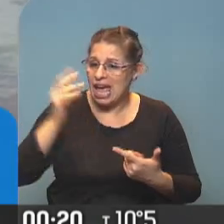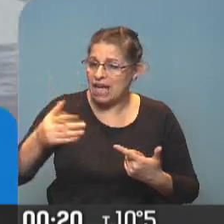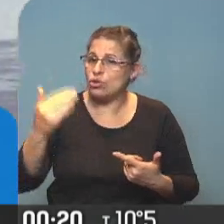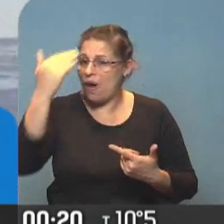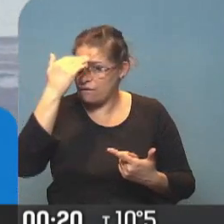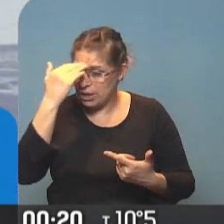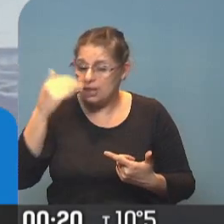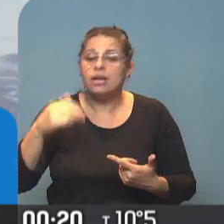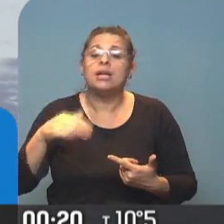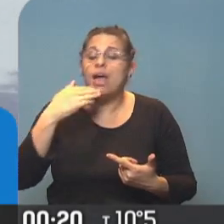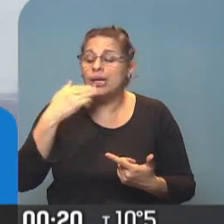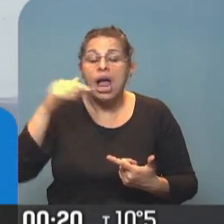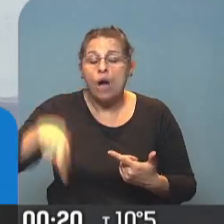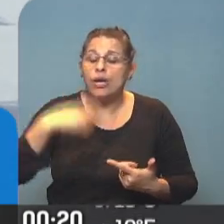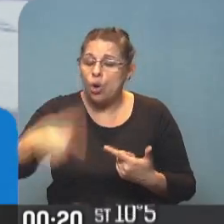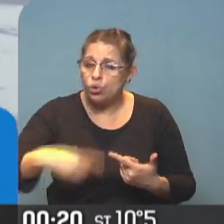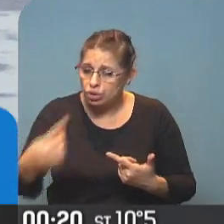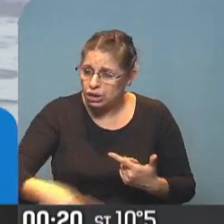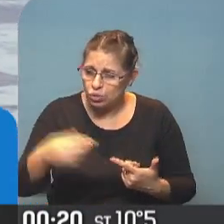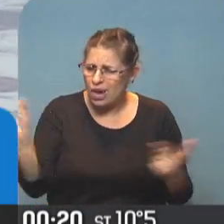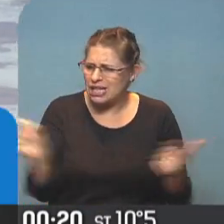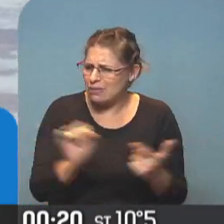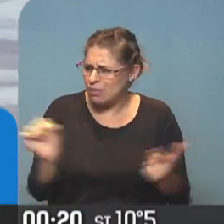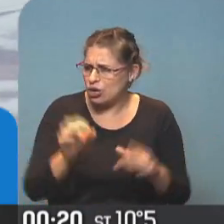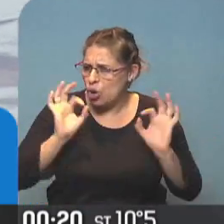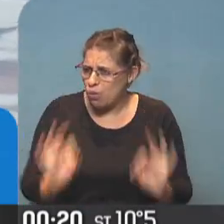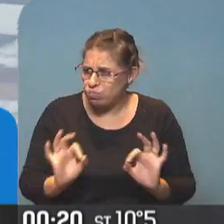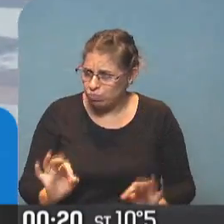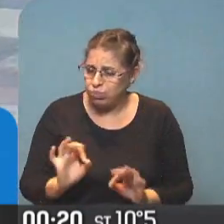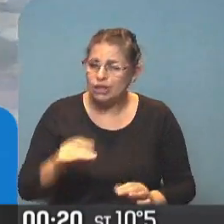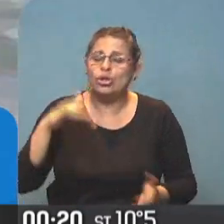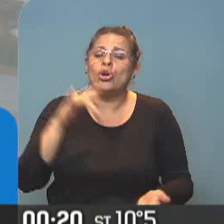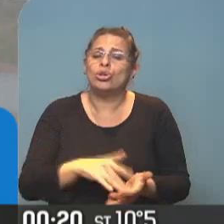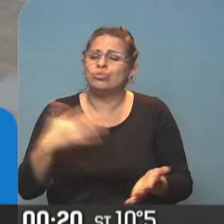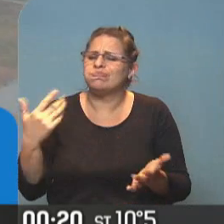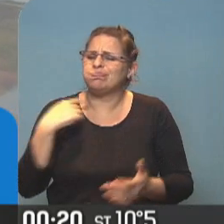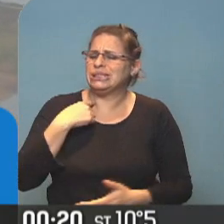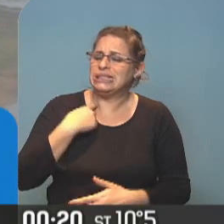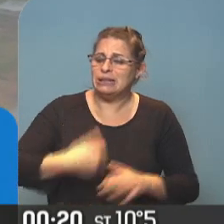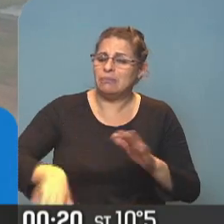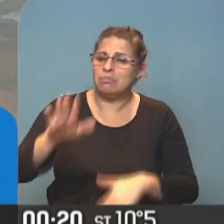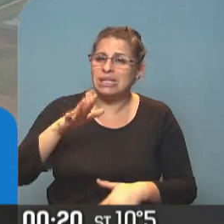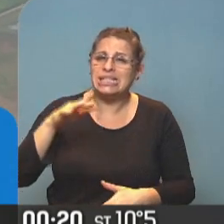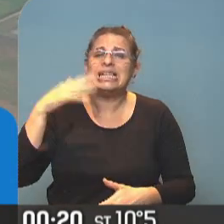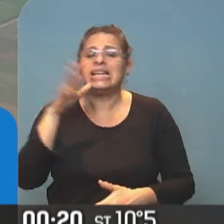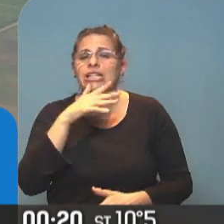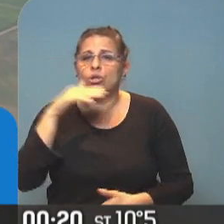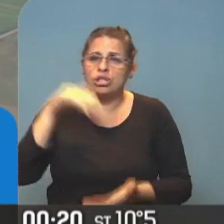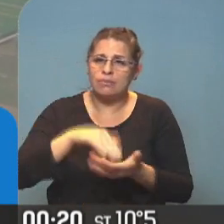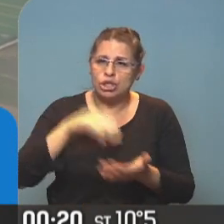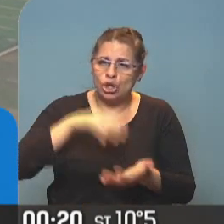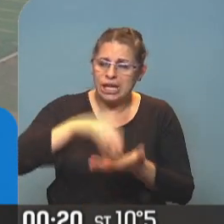abril y se continuó durante todo el invierno, con lo cual hay afectadas cerca de unas 14 millones de